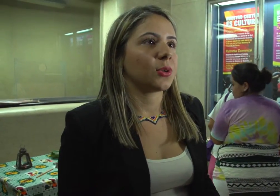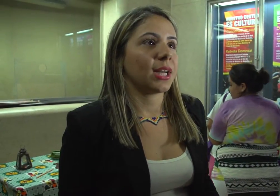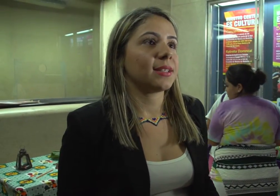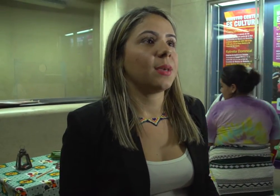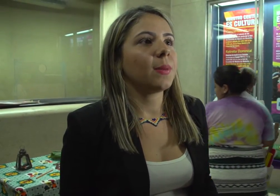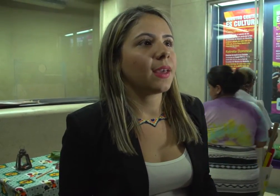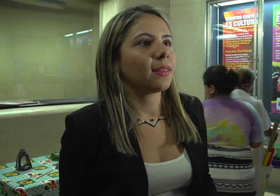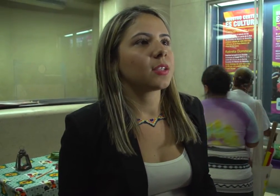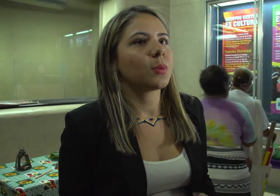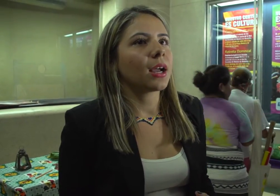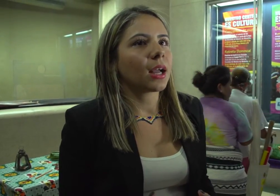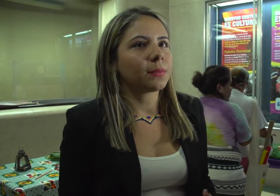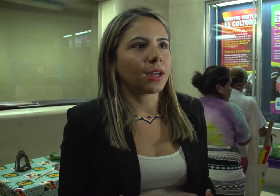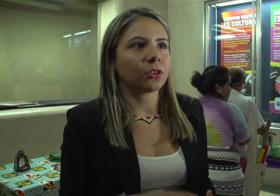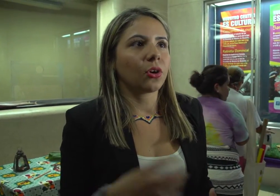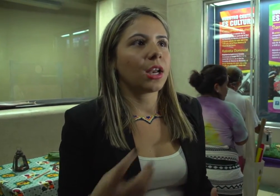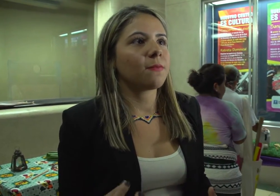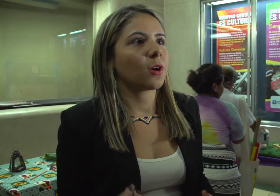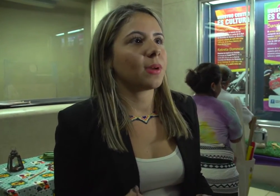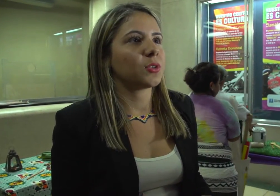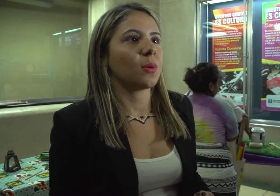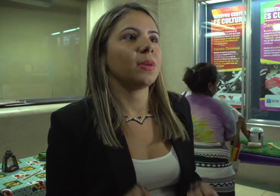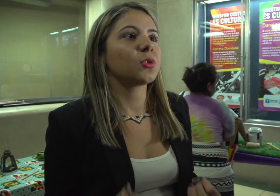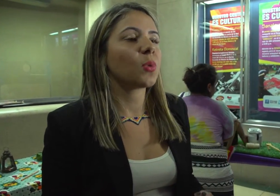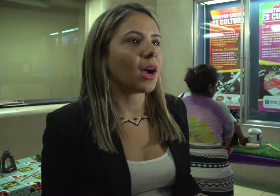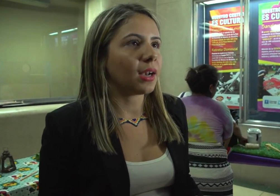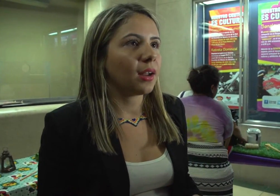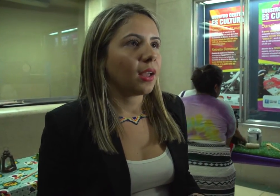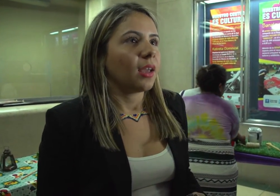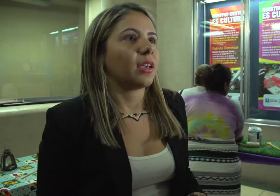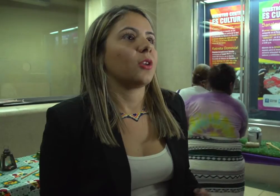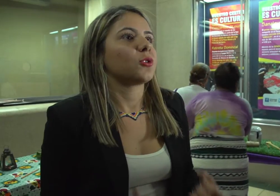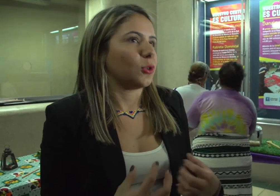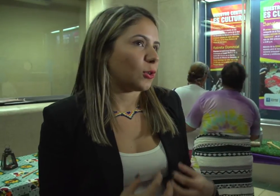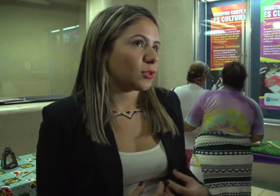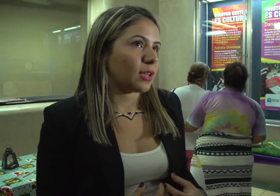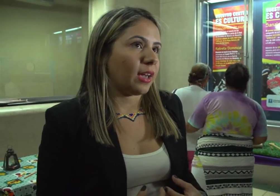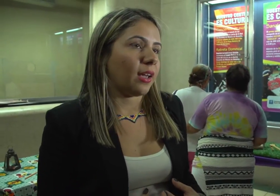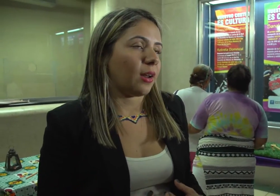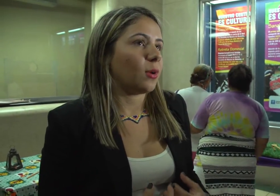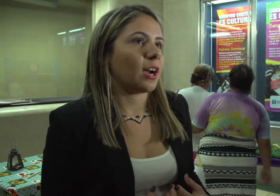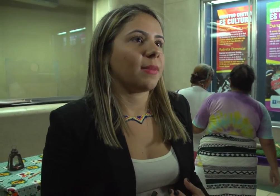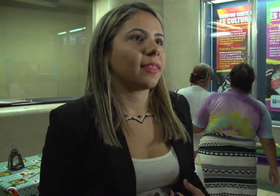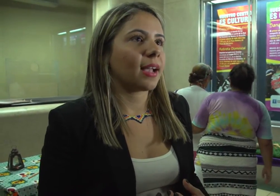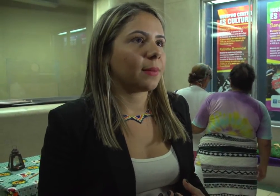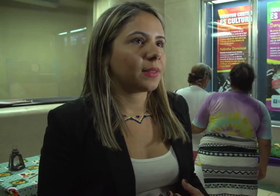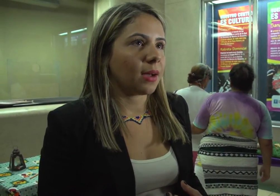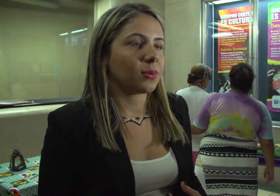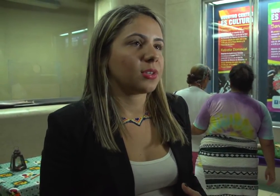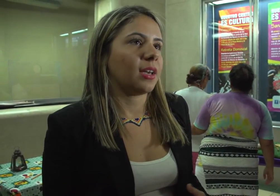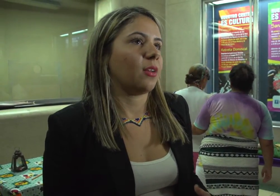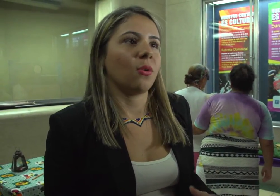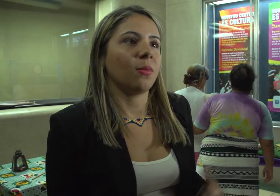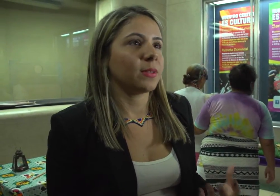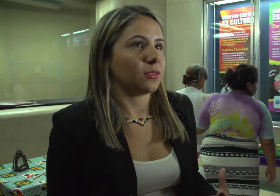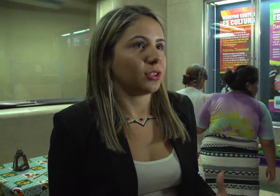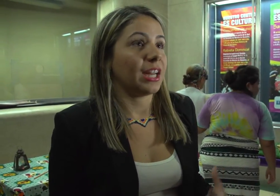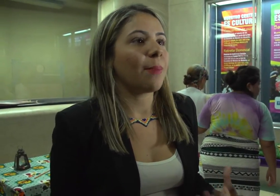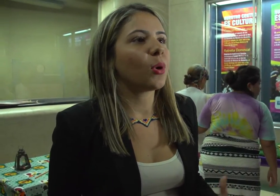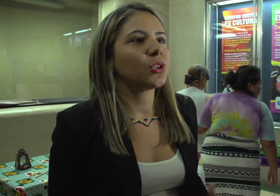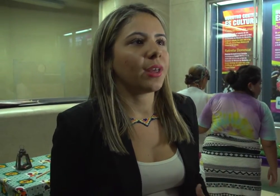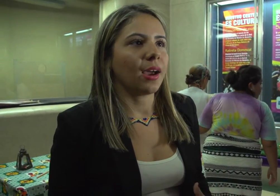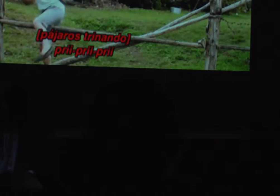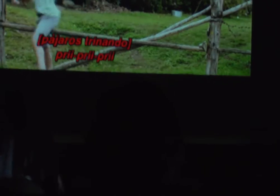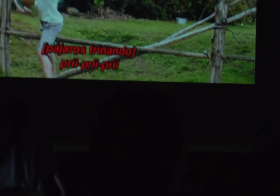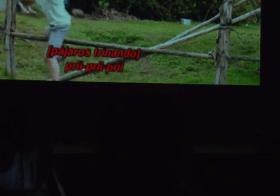que las personas invidentes puedan captar toda la información visual que nosotros regularmente captamos y que no